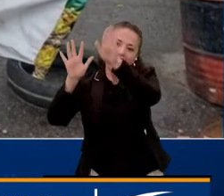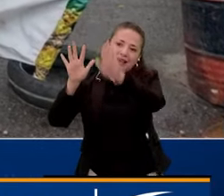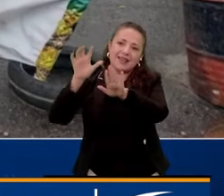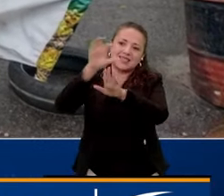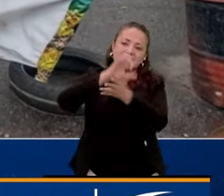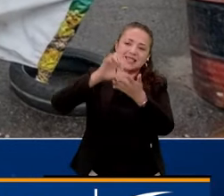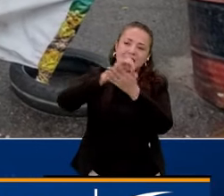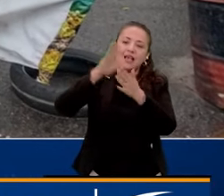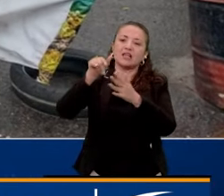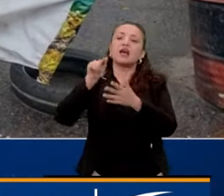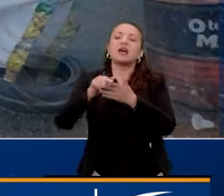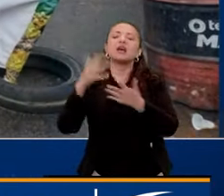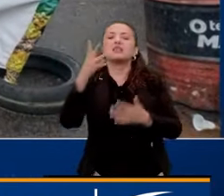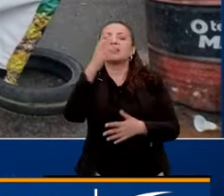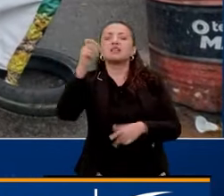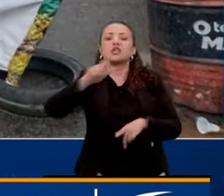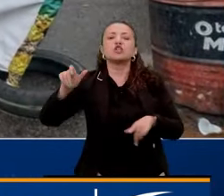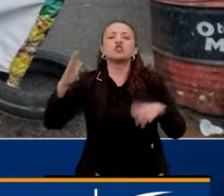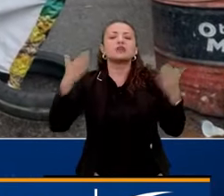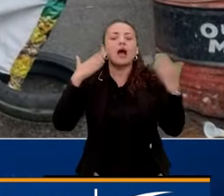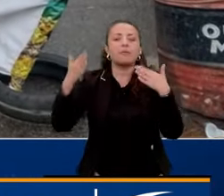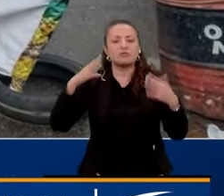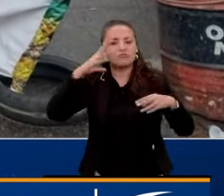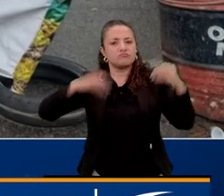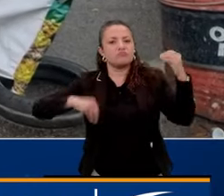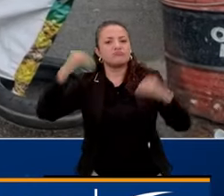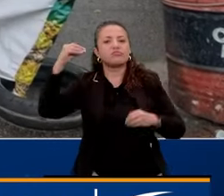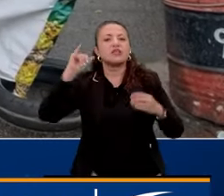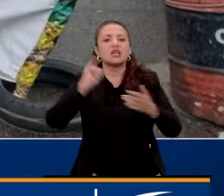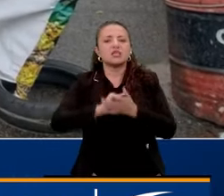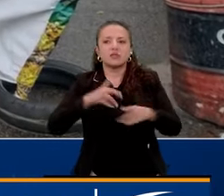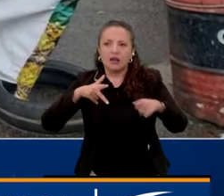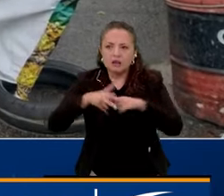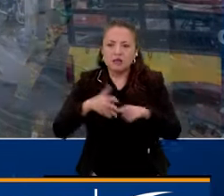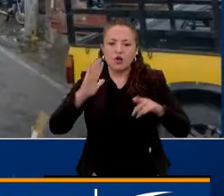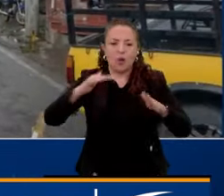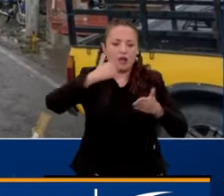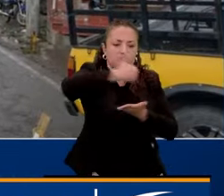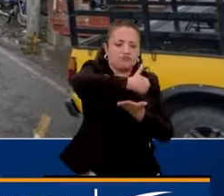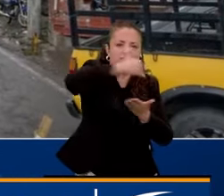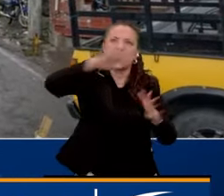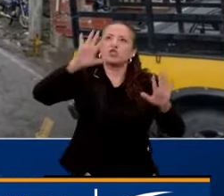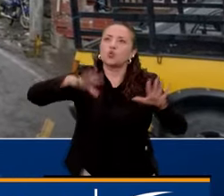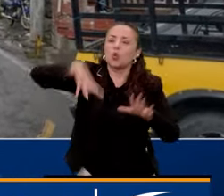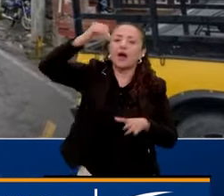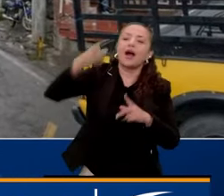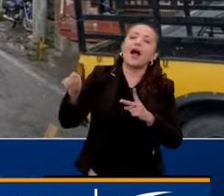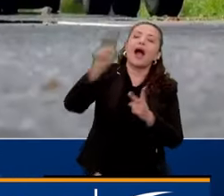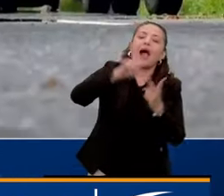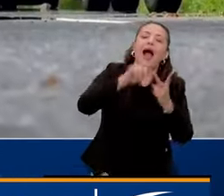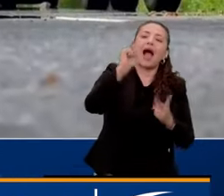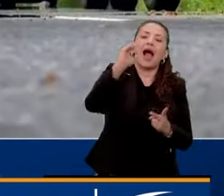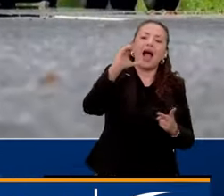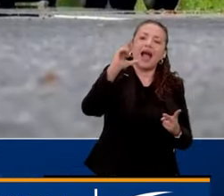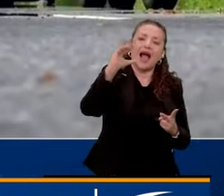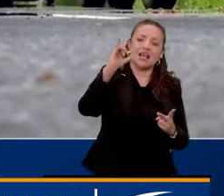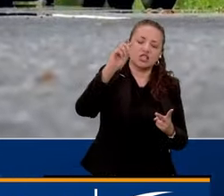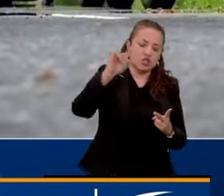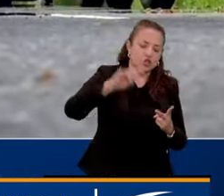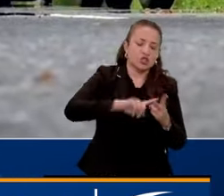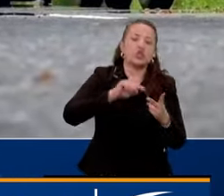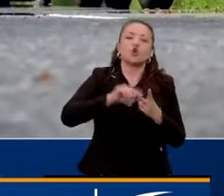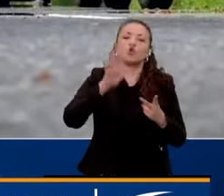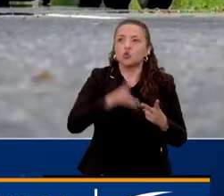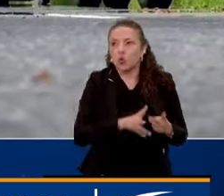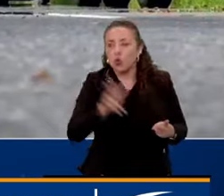300 campesinos que están en contra de la limitación de páramos El segundo está ubicado en el paje de los acacios que es la entrada al área metropolitana de Cúcuta en